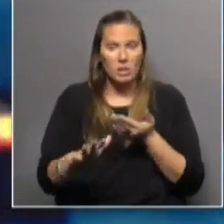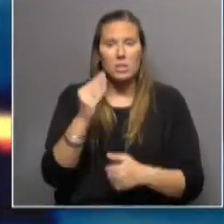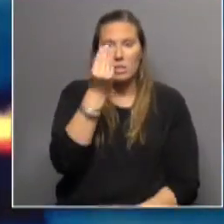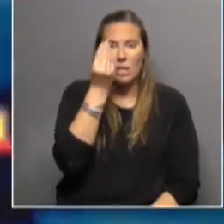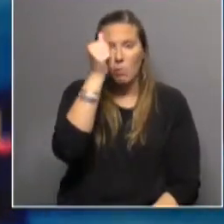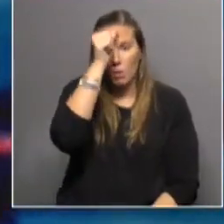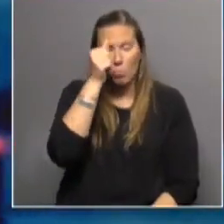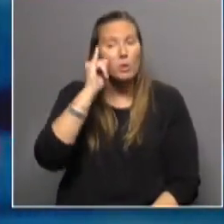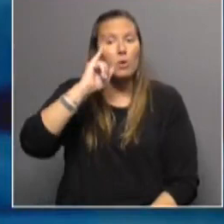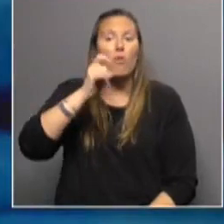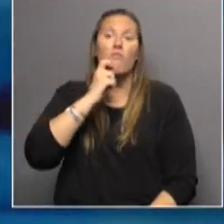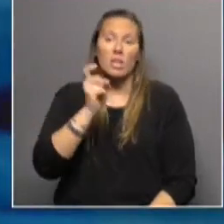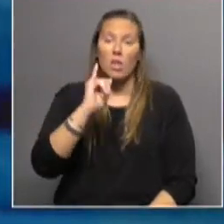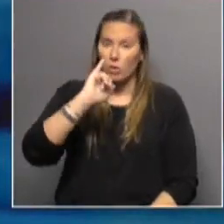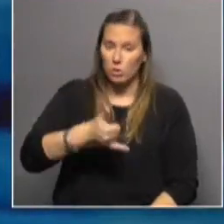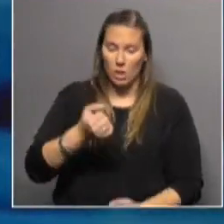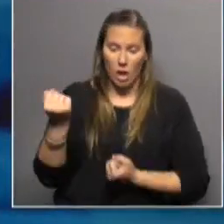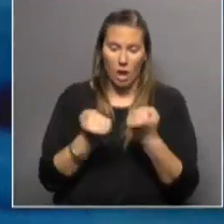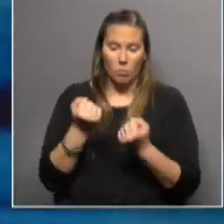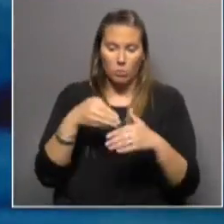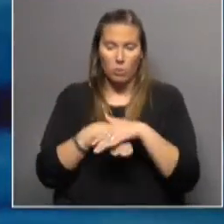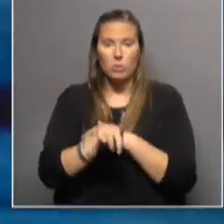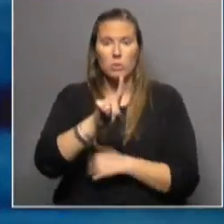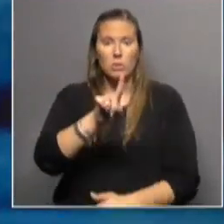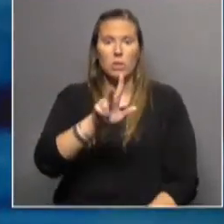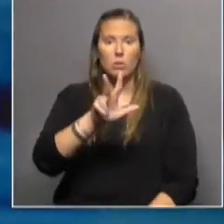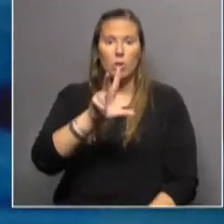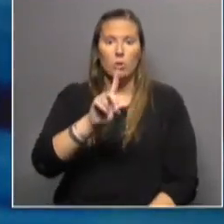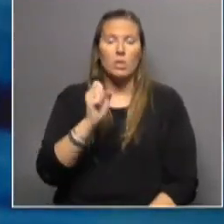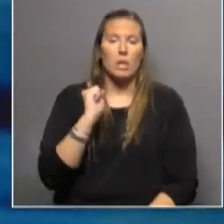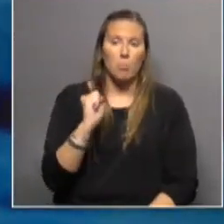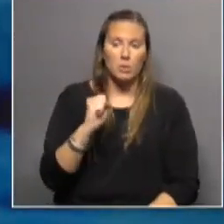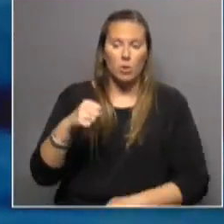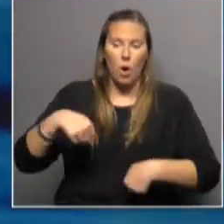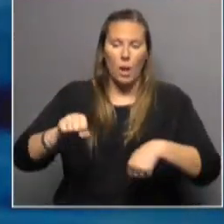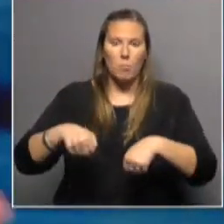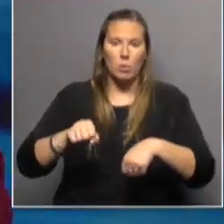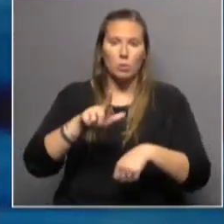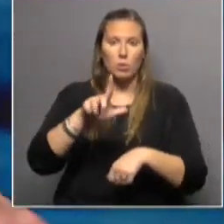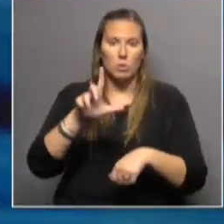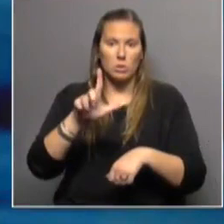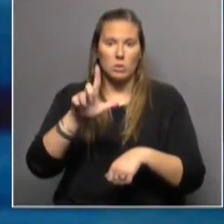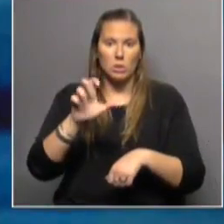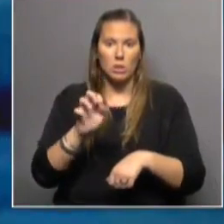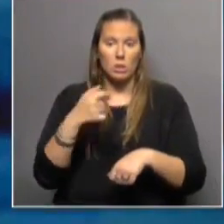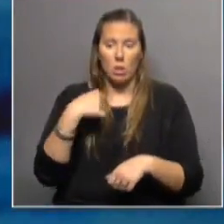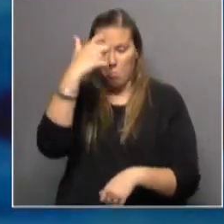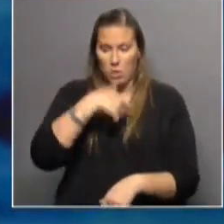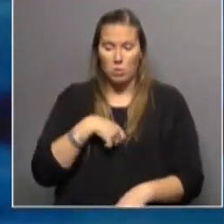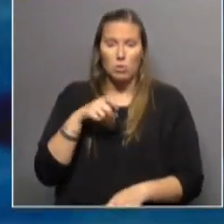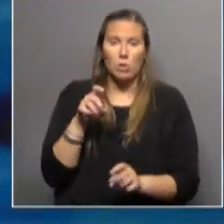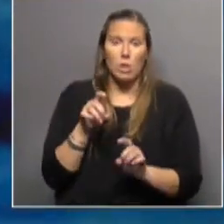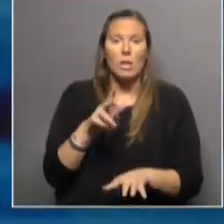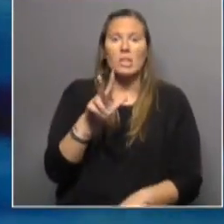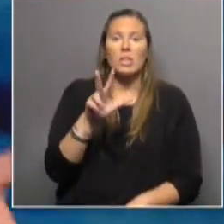entrada. Si vas en auto te cobran 180 pesos, si vas en moto 70 y después por persona, si vos no vas en ningún vehículo, te cobran 30